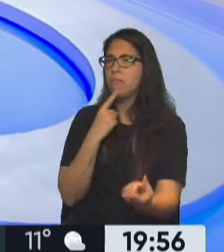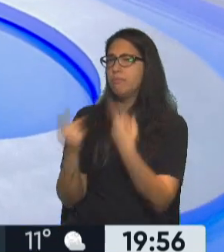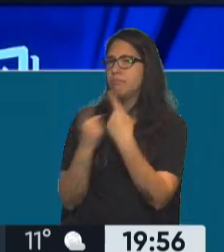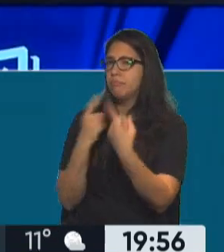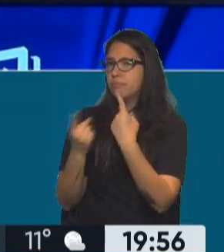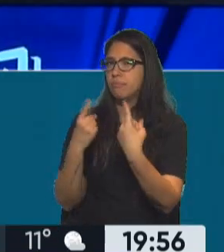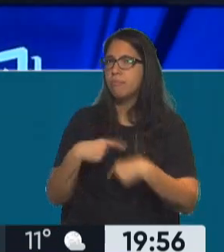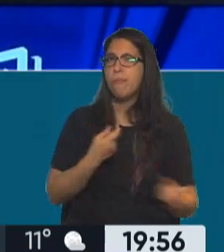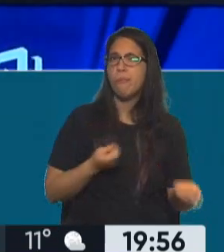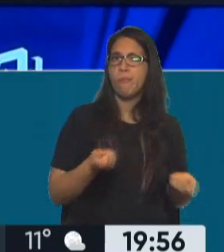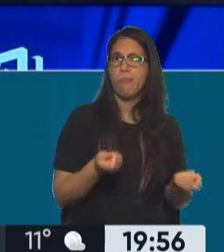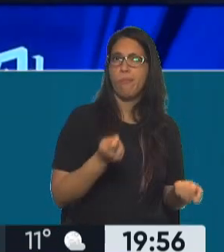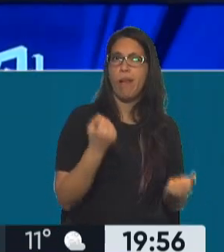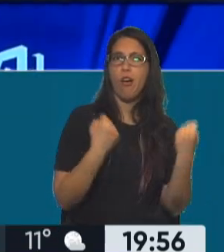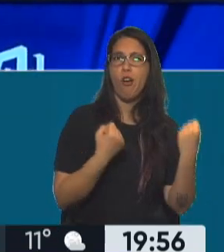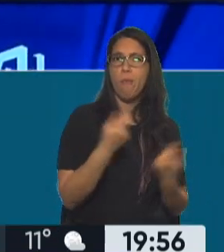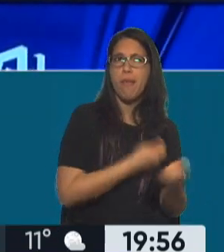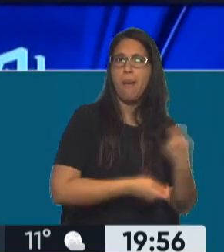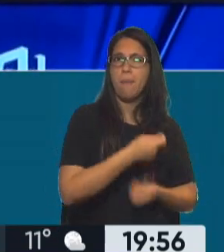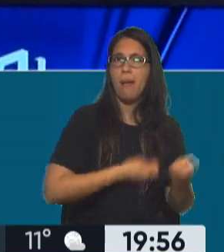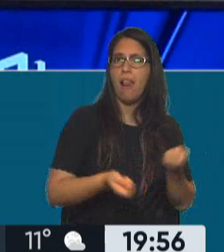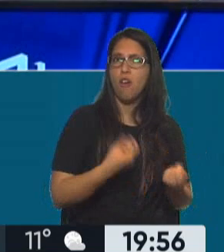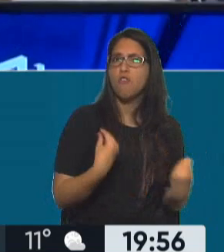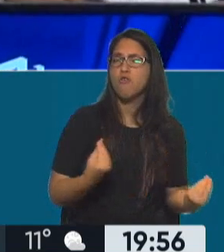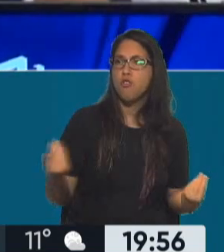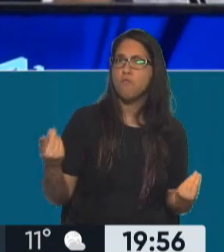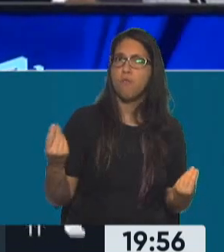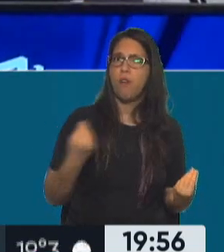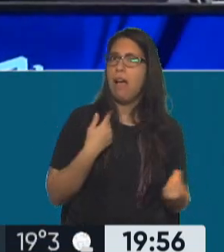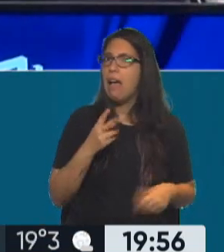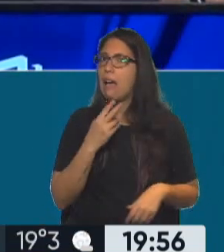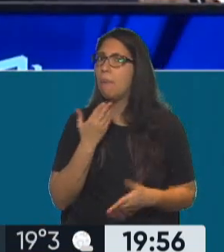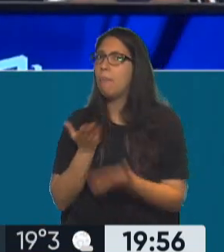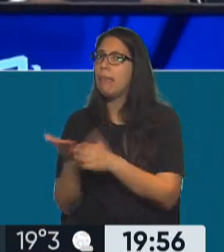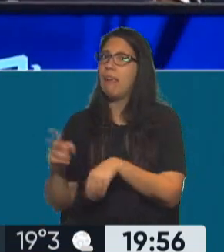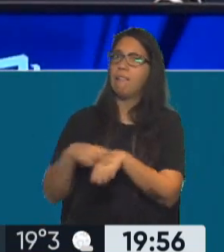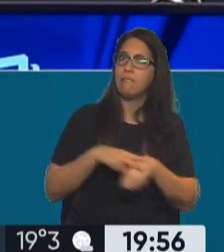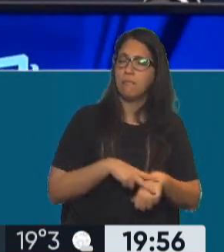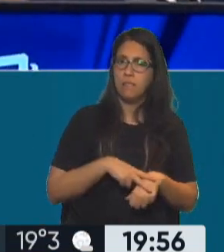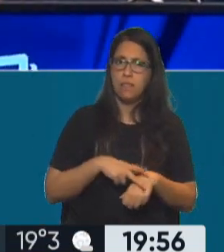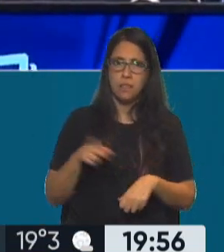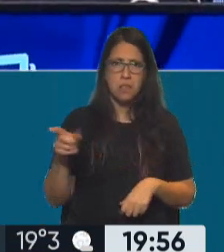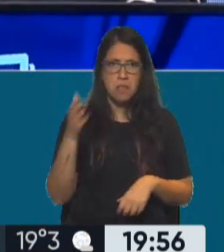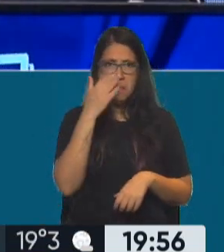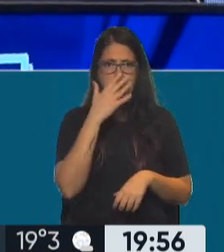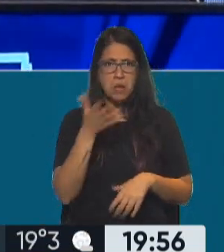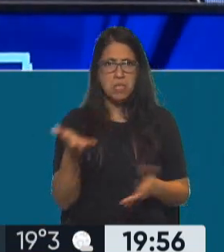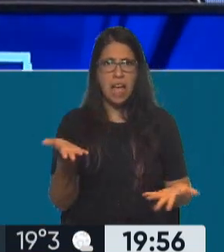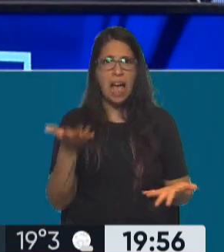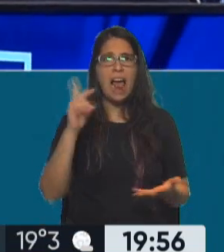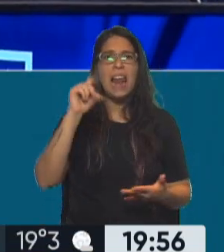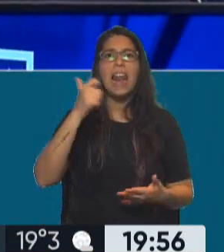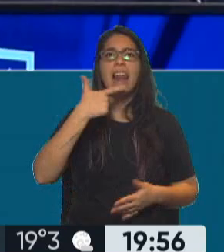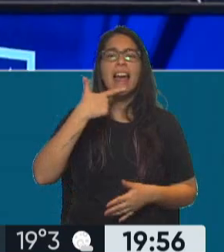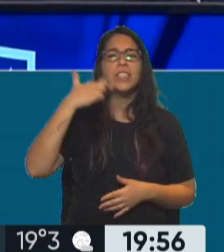ver cómo moverse en términos económicos muchas veces, Sí, cómo claro. apostar financieramente. Y lo otro que no es un dato menor es que no se lo vio a Luciano Laspina, que era